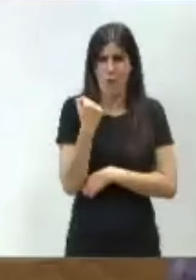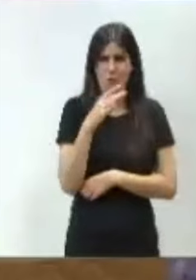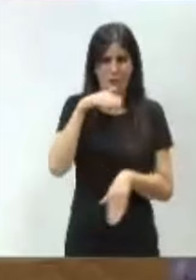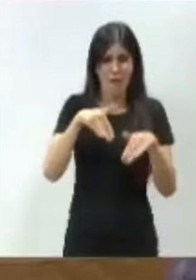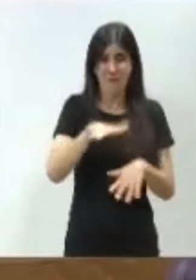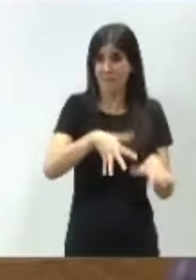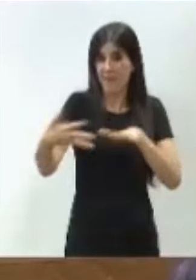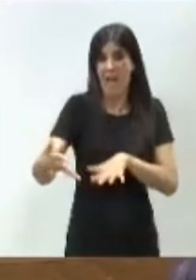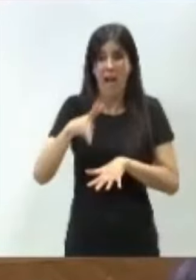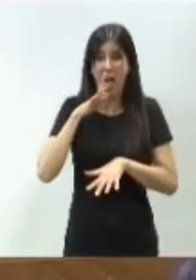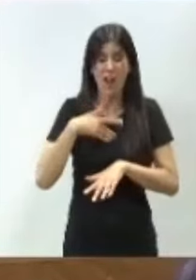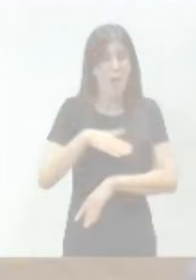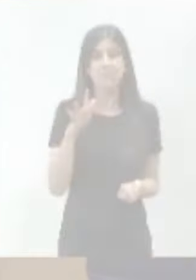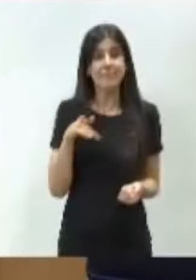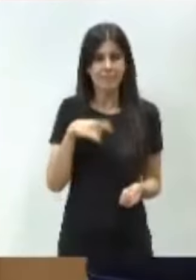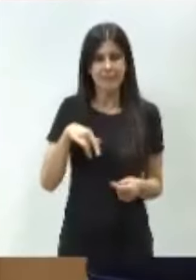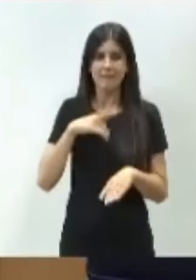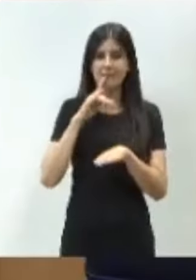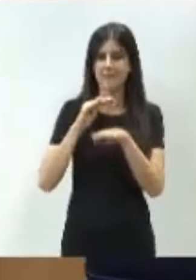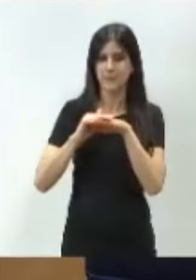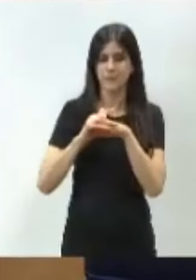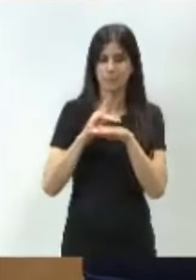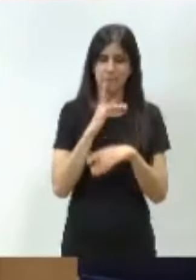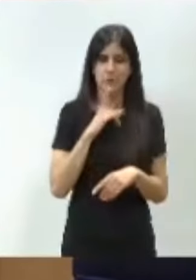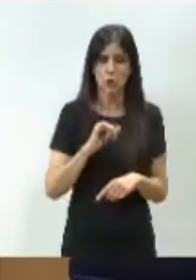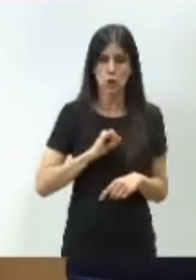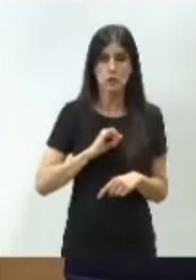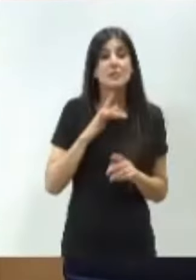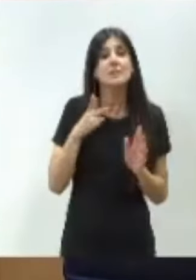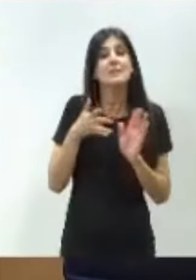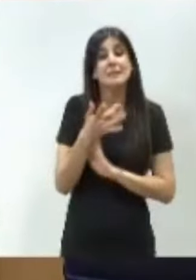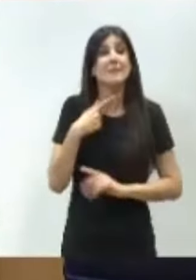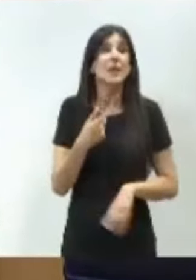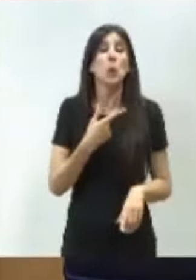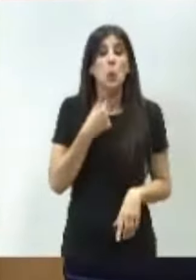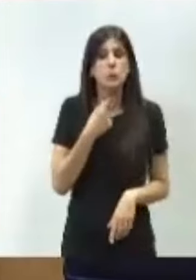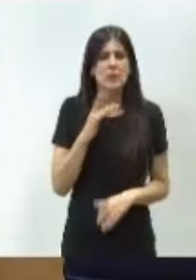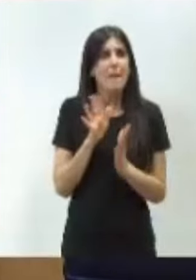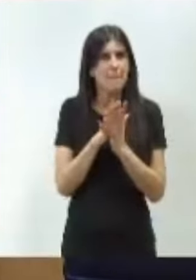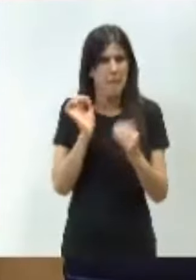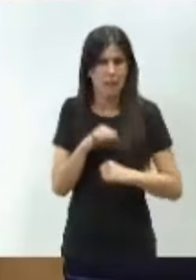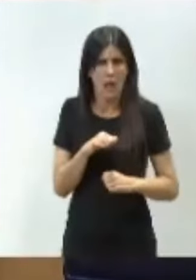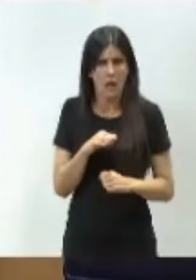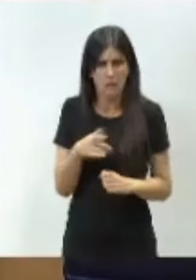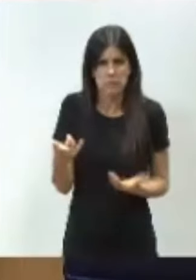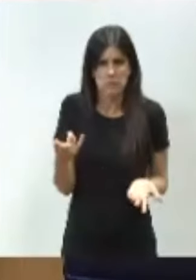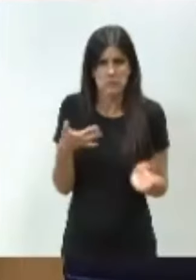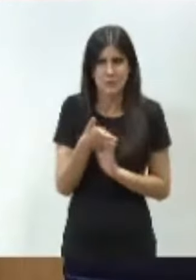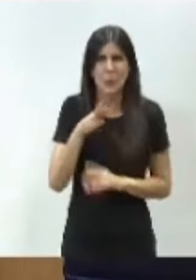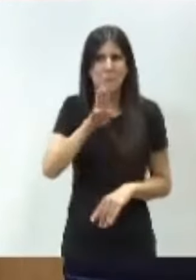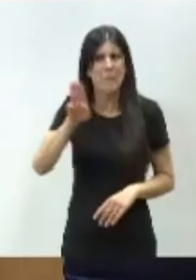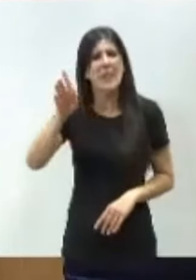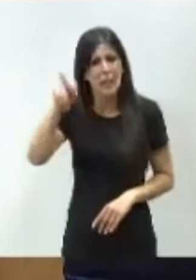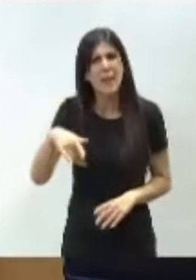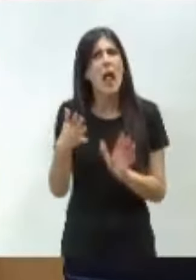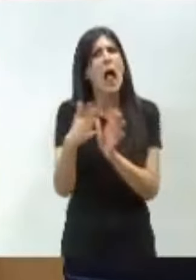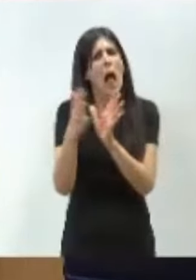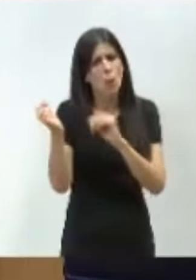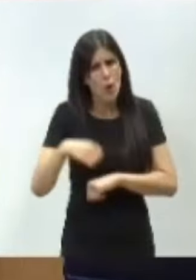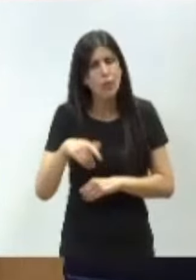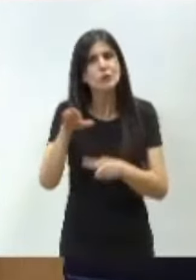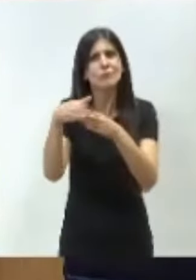traduce en que hoy seamos el gobierno de España. A nosotros nos gusta pactar y ustedes lo han comprobado, el Partido Popular también. Hemos llegado a acuerdos con el